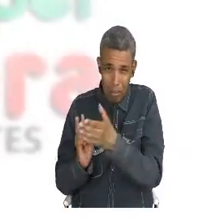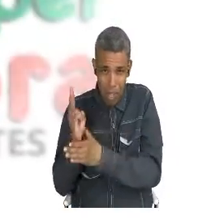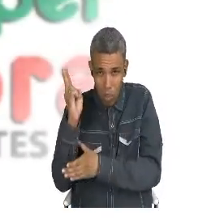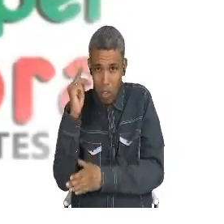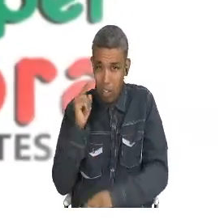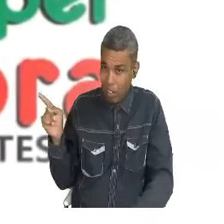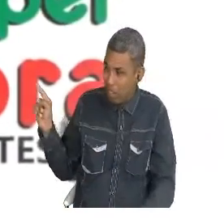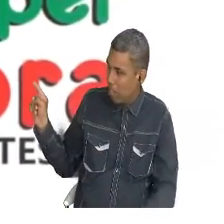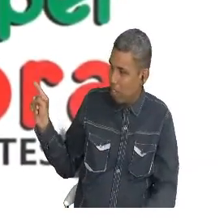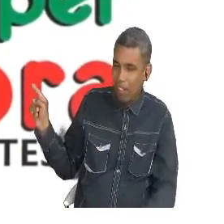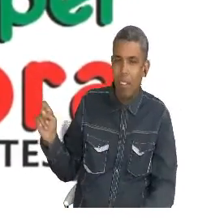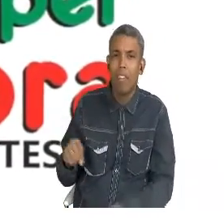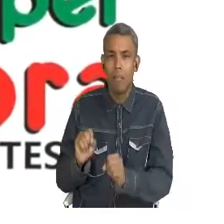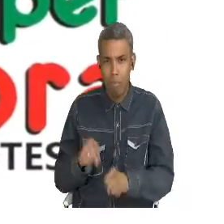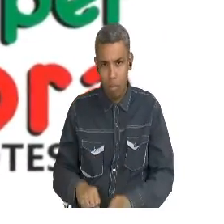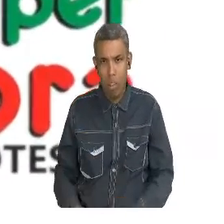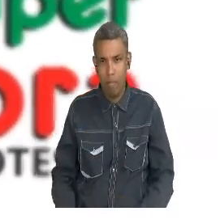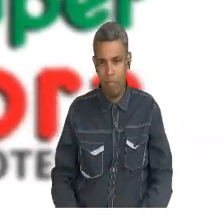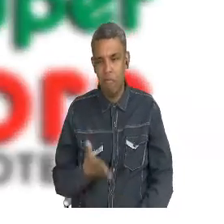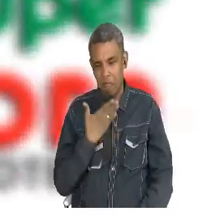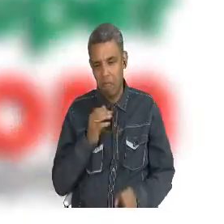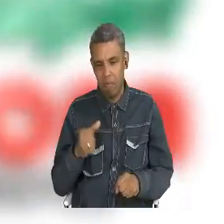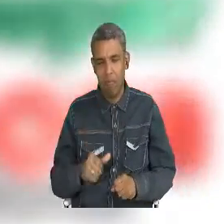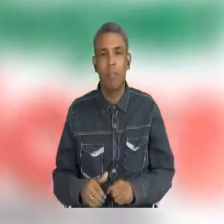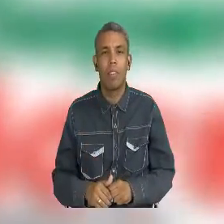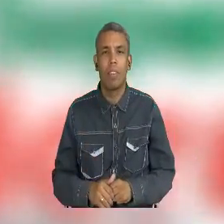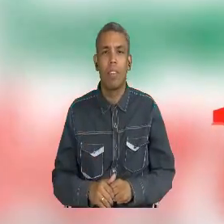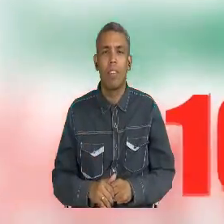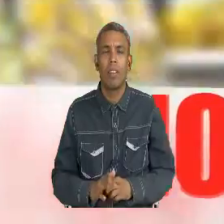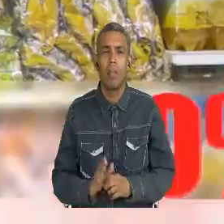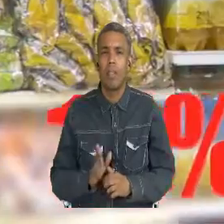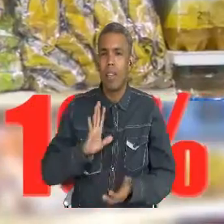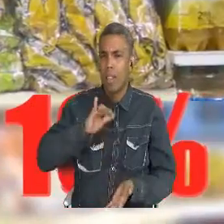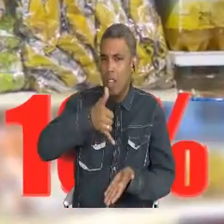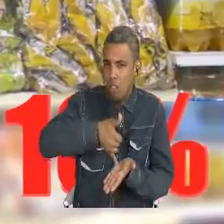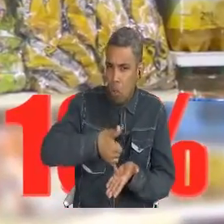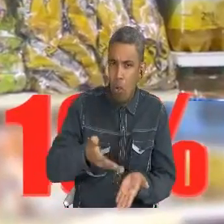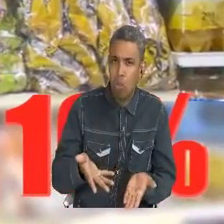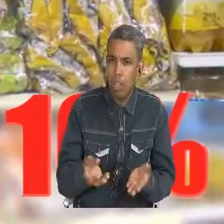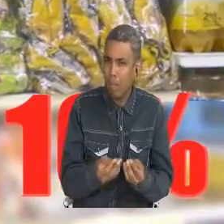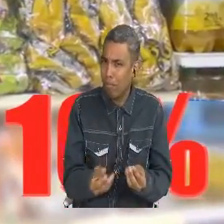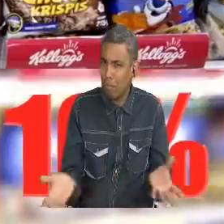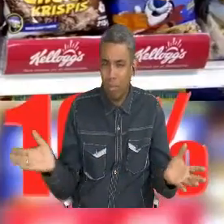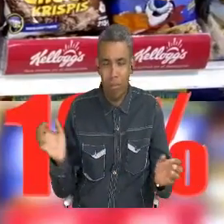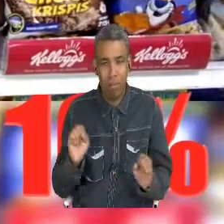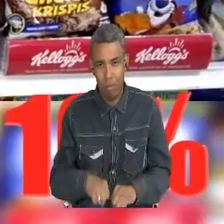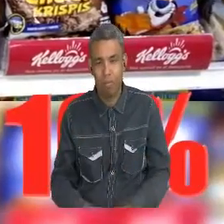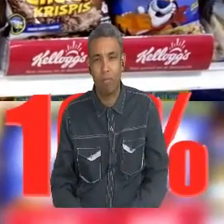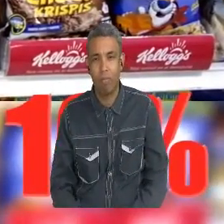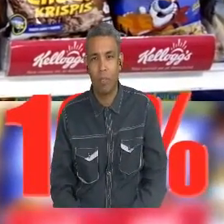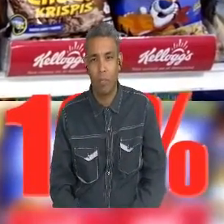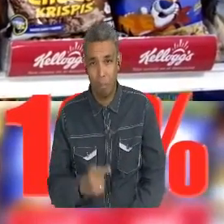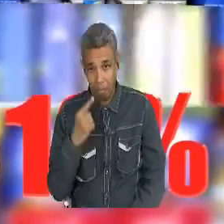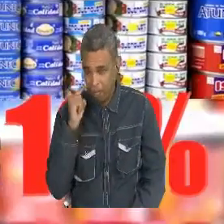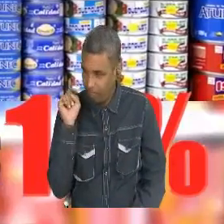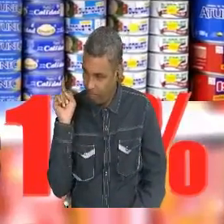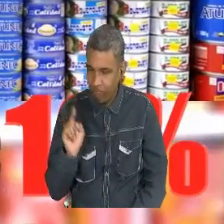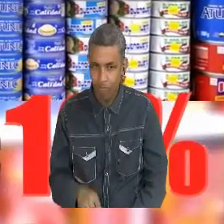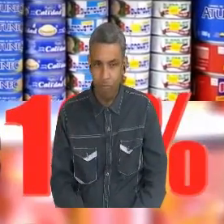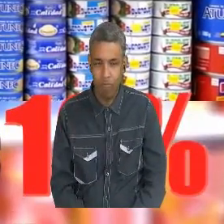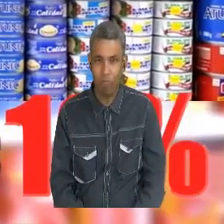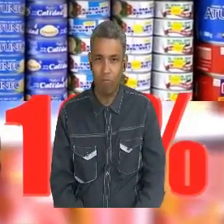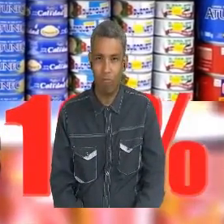ahí ir a degustar, lo pueden hacer, inclusive también los vinos, las gaseosas, en fin, con distribuidora La Paz, así como lo observan en pantalla. Un